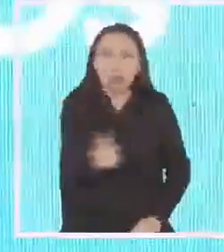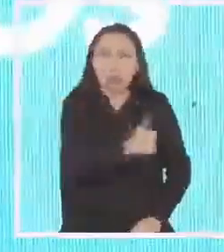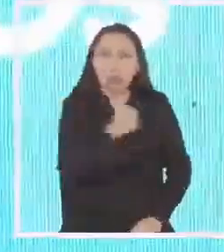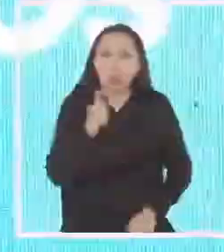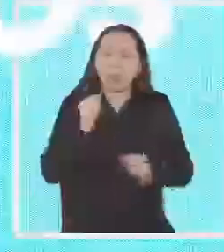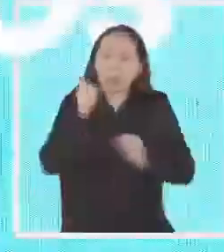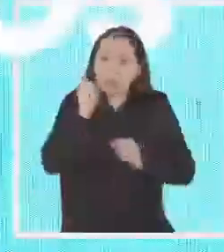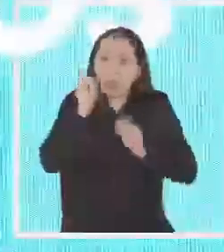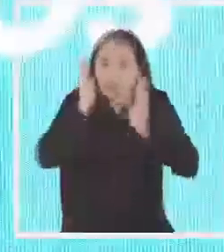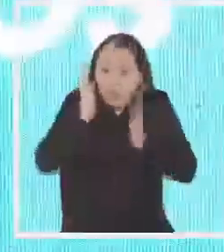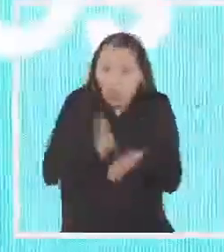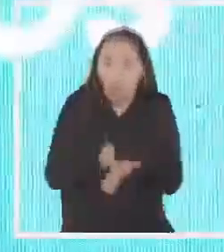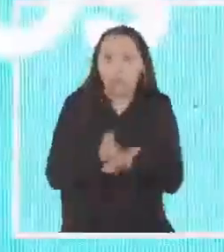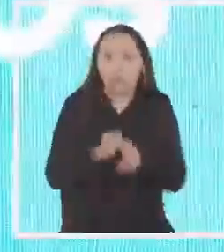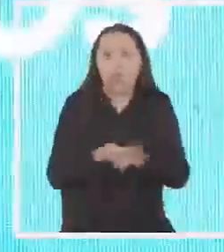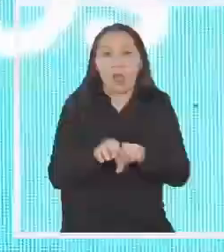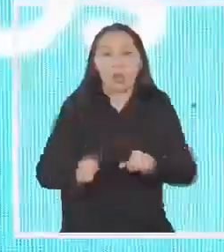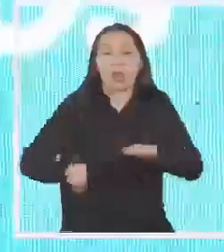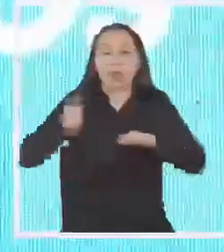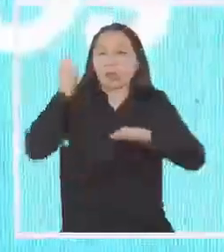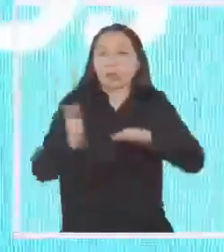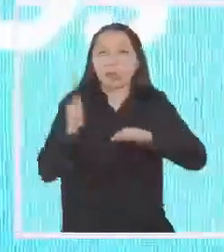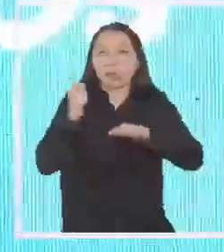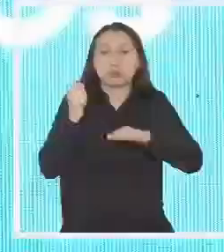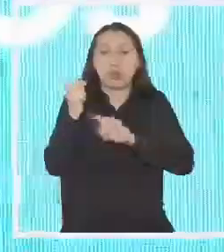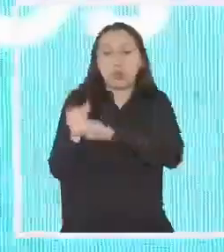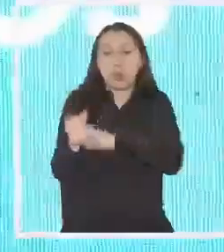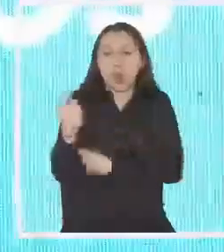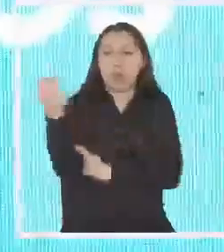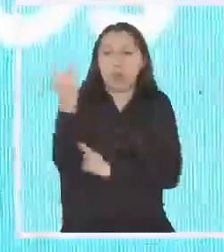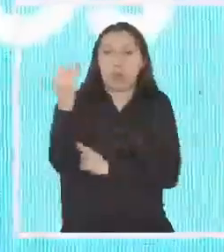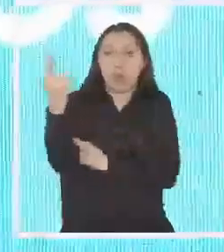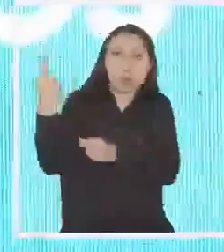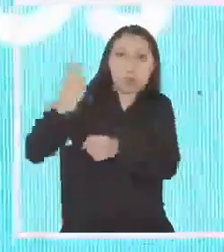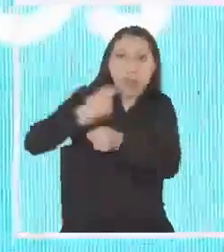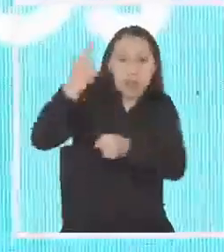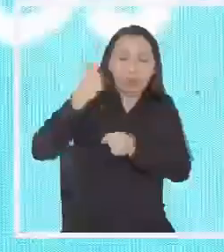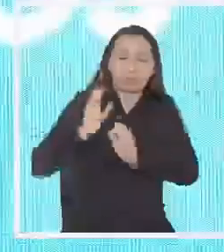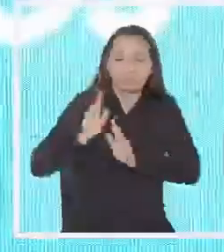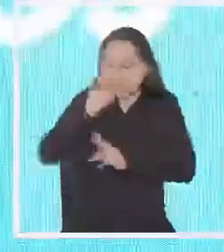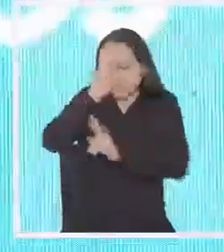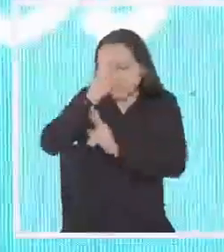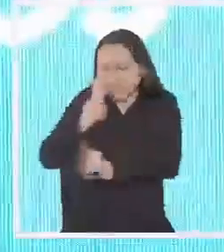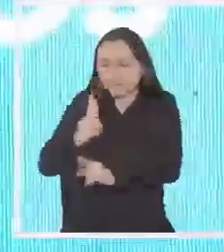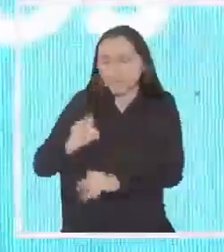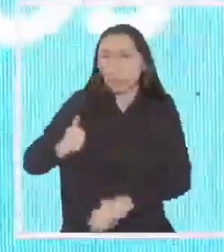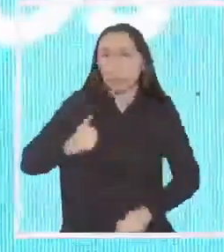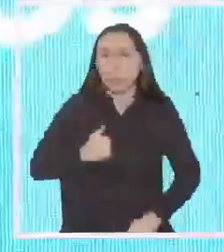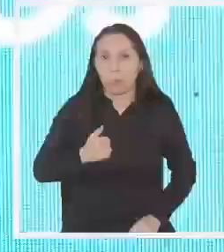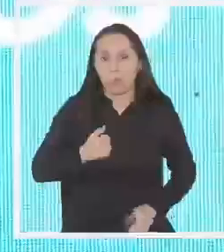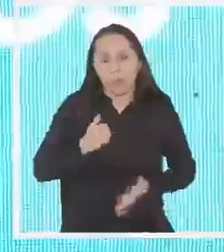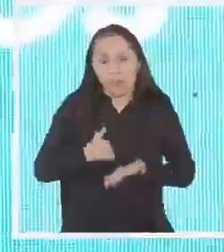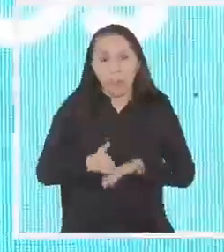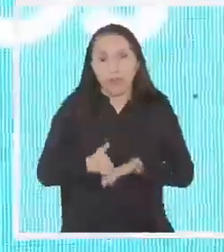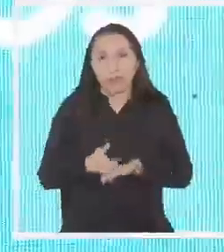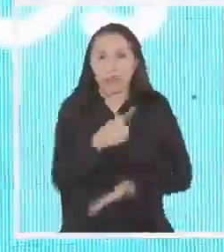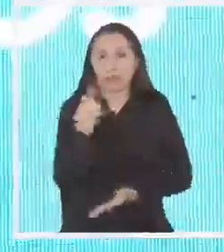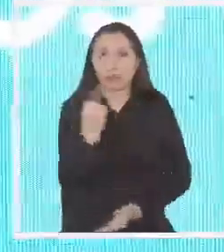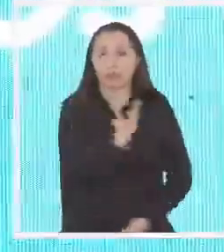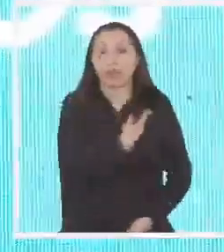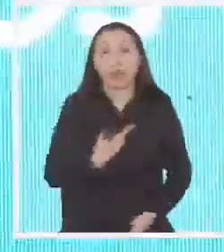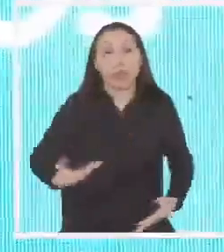debemos estar de acuerdo es que los fallos de un poder independiente se deben cumplir. Y lo que como gobierno